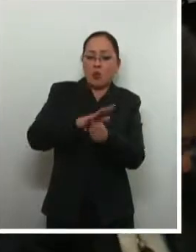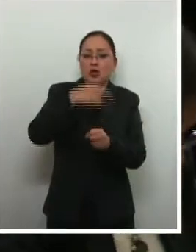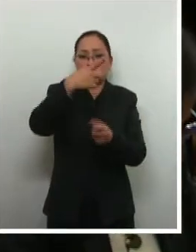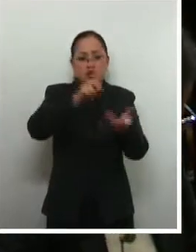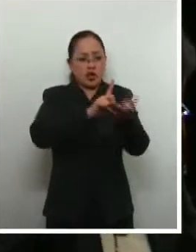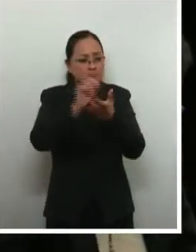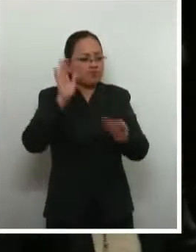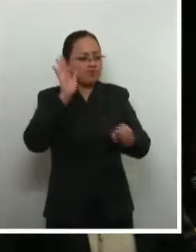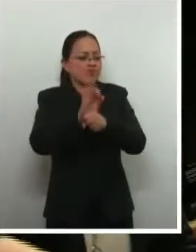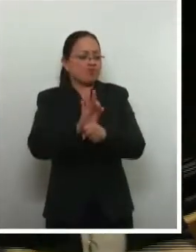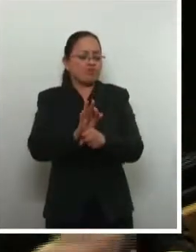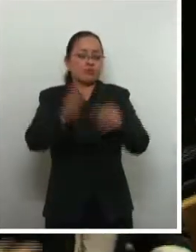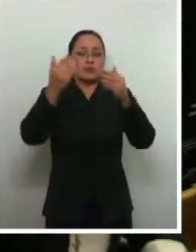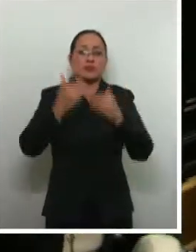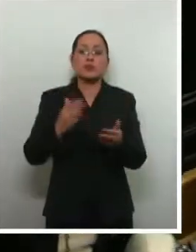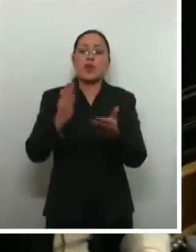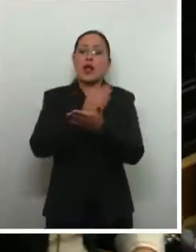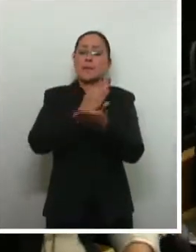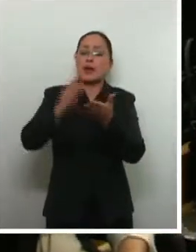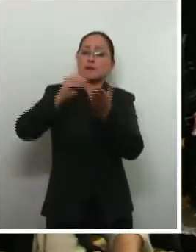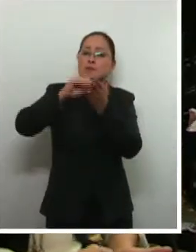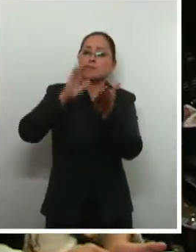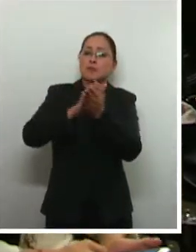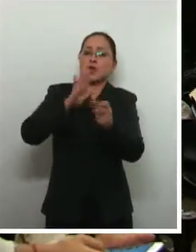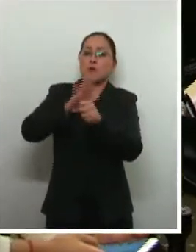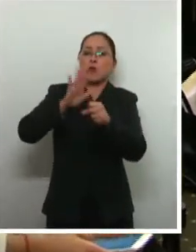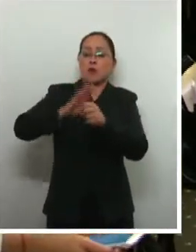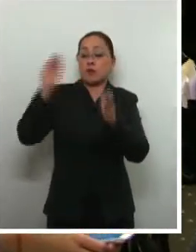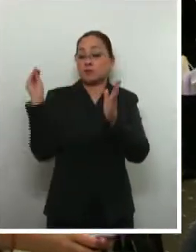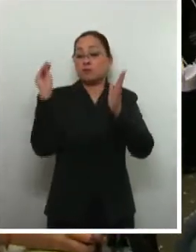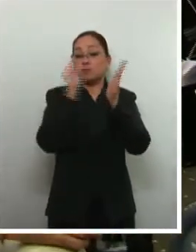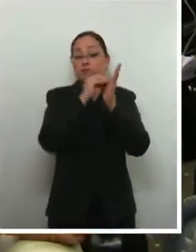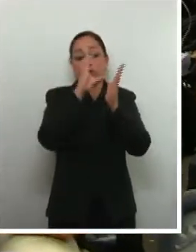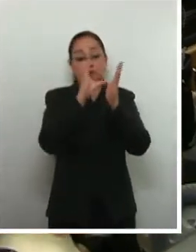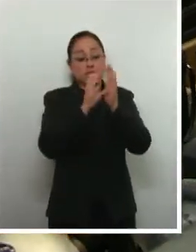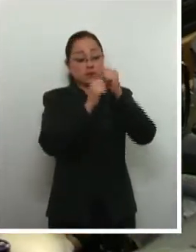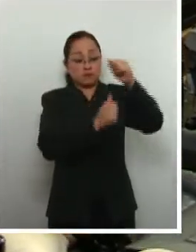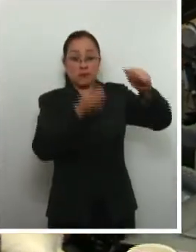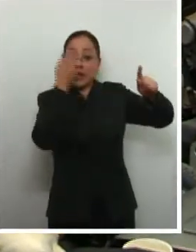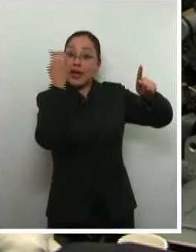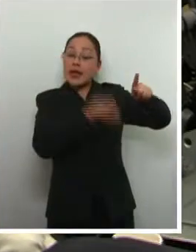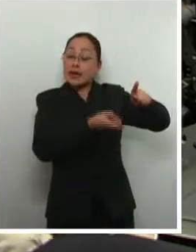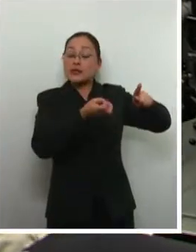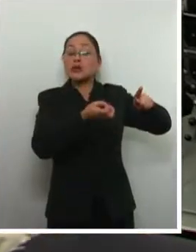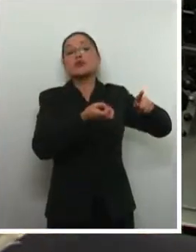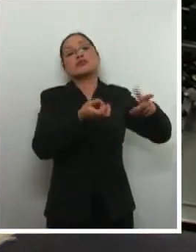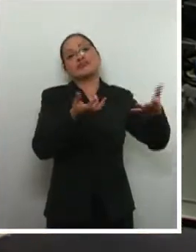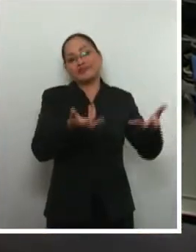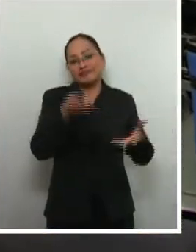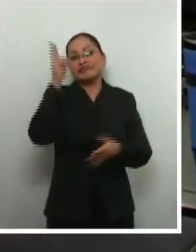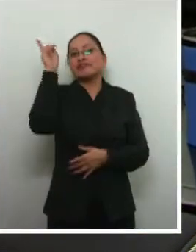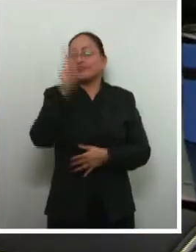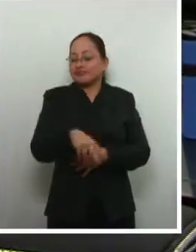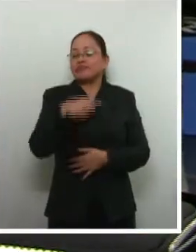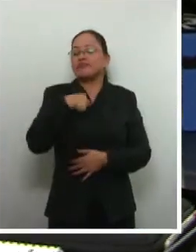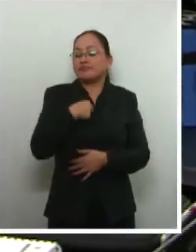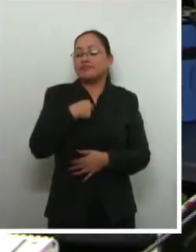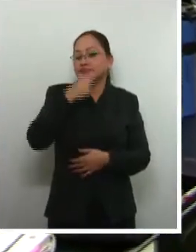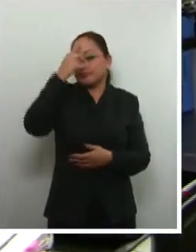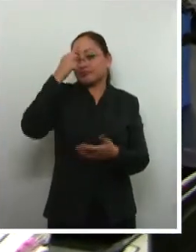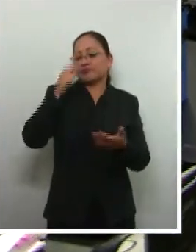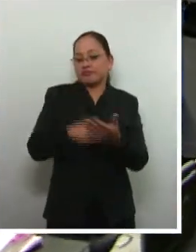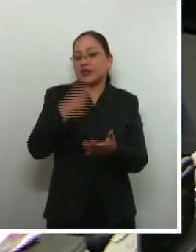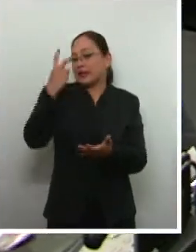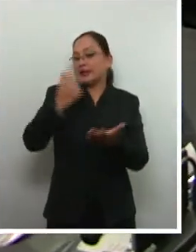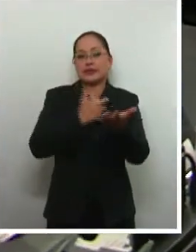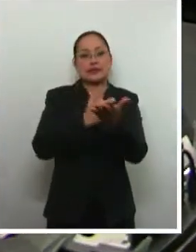derechos y además establecerlo como constitucionalmente francamente a mí me parece un